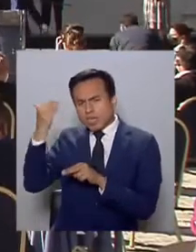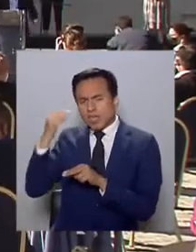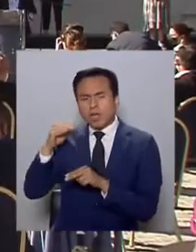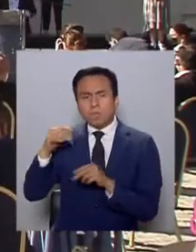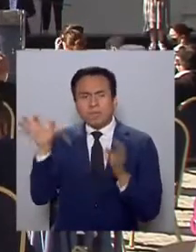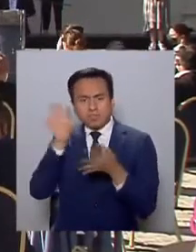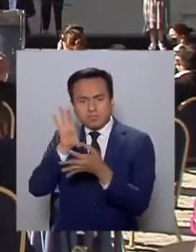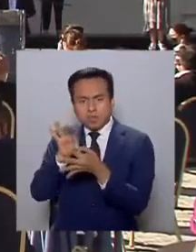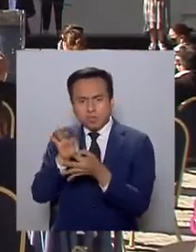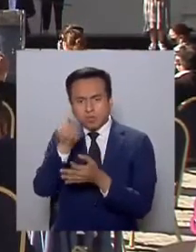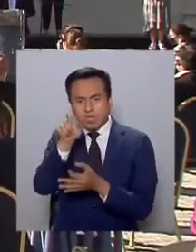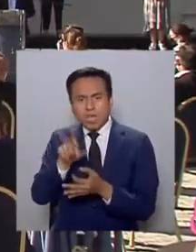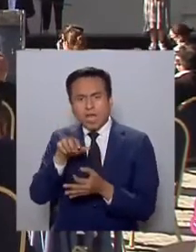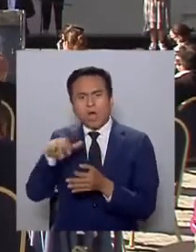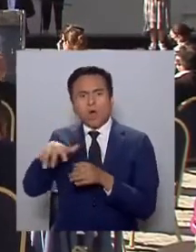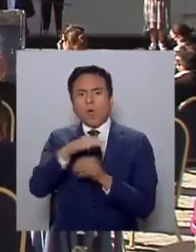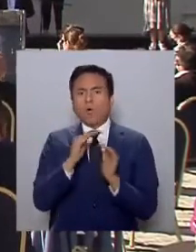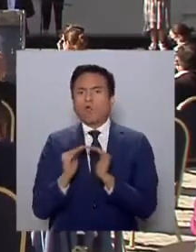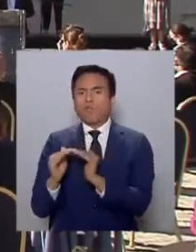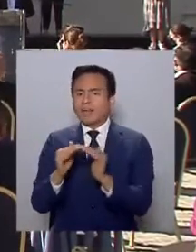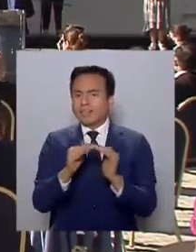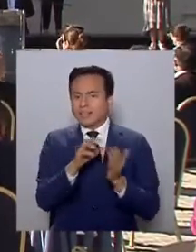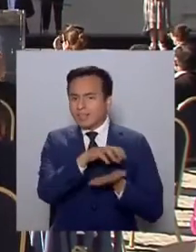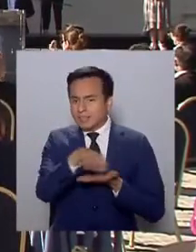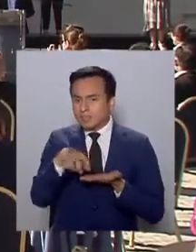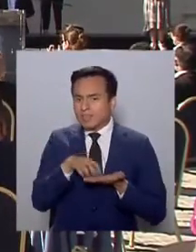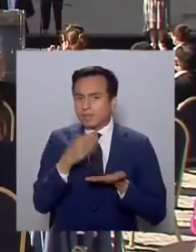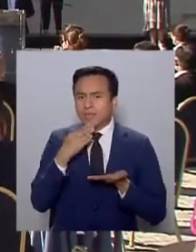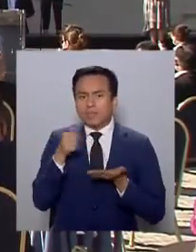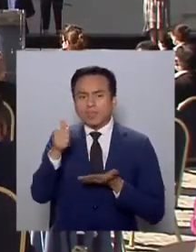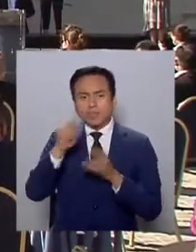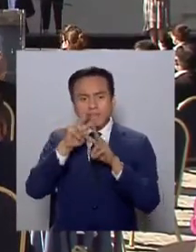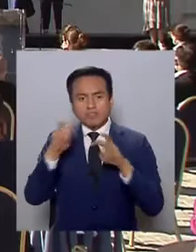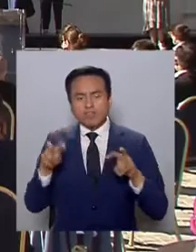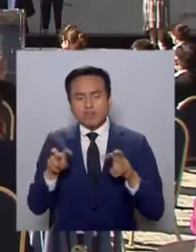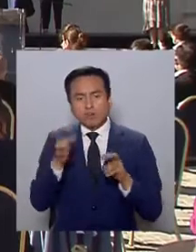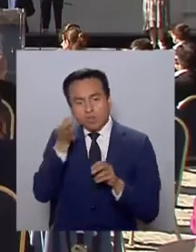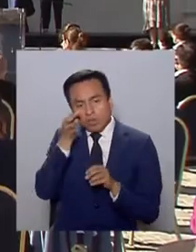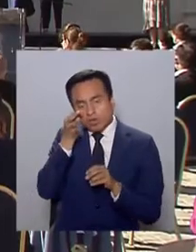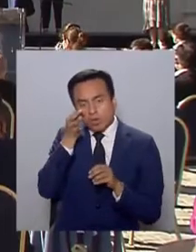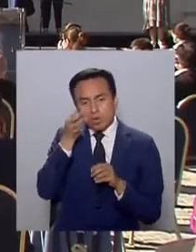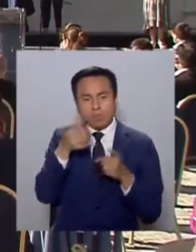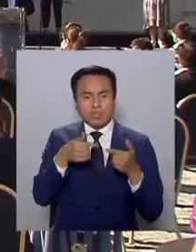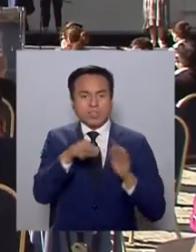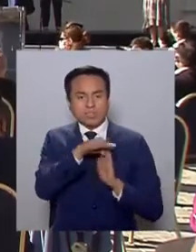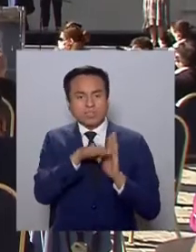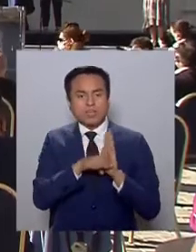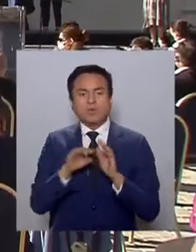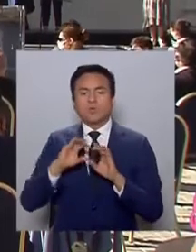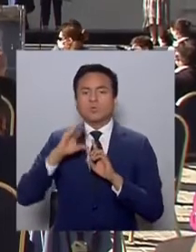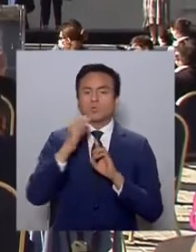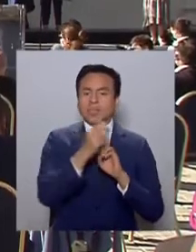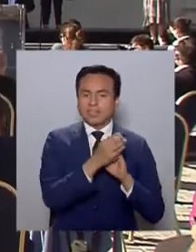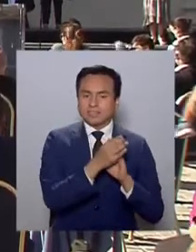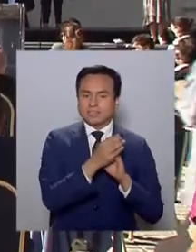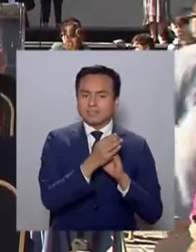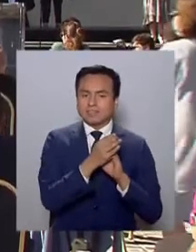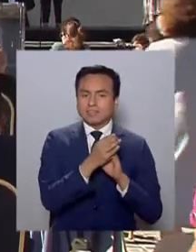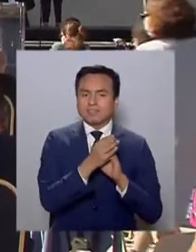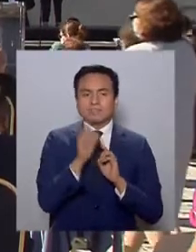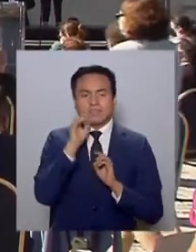en antropología urbana y directora de investigación del Observatorio de Políticas Culturales. Que